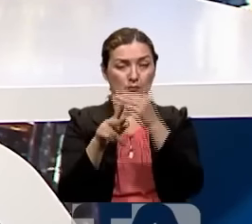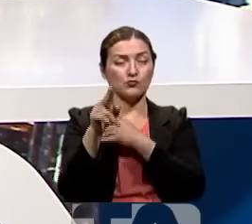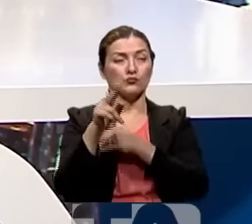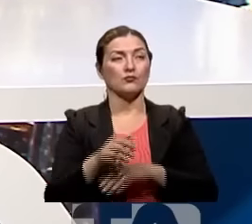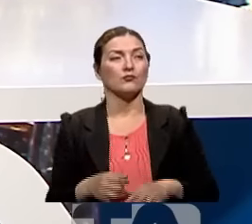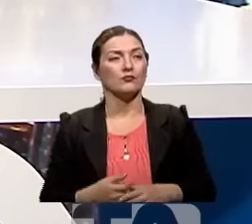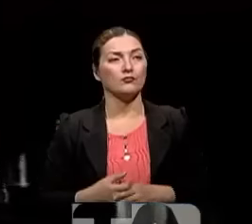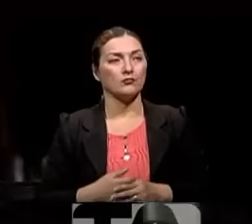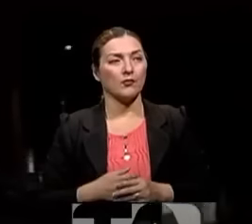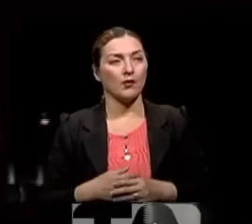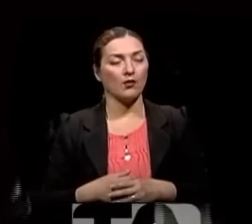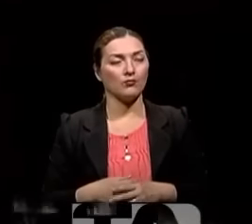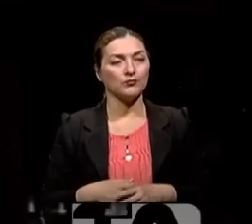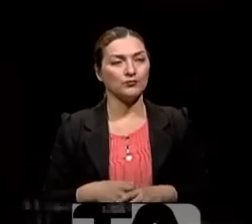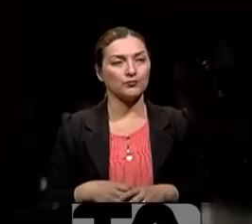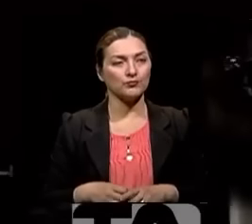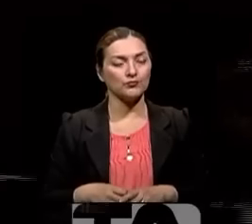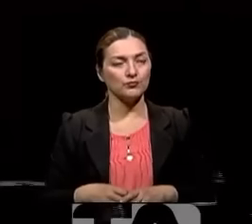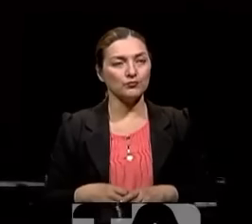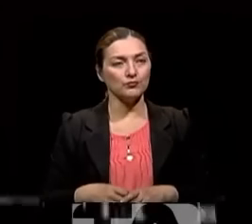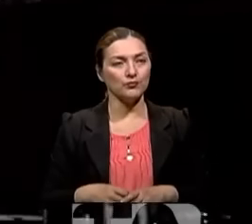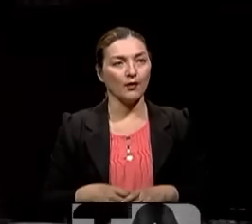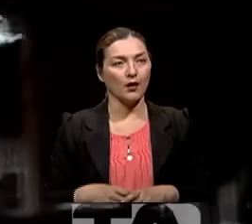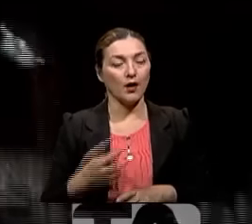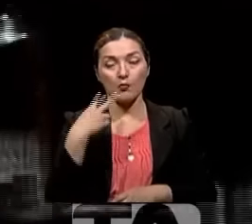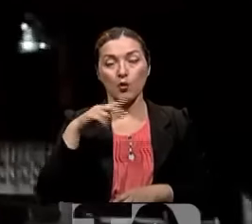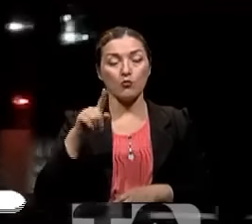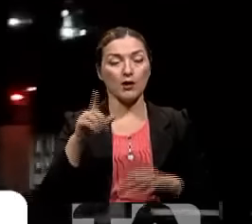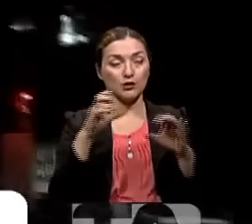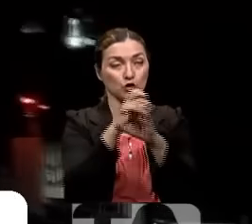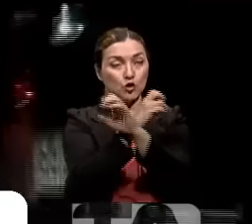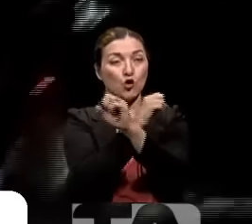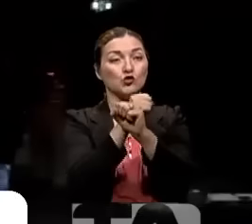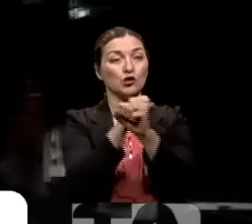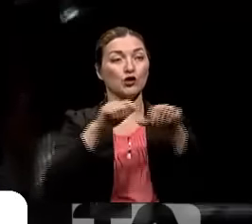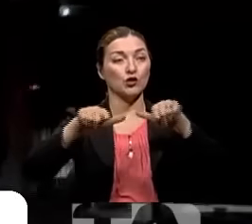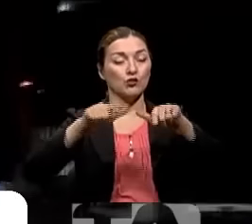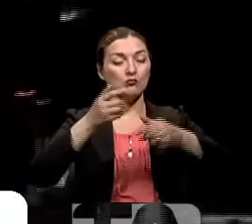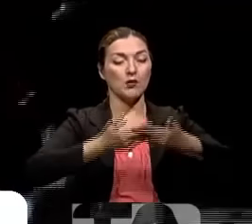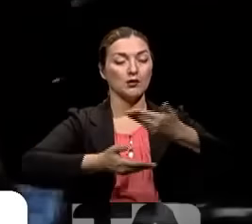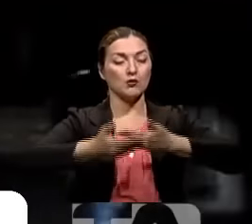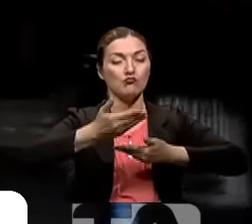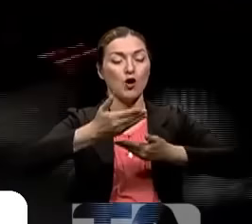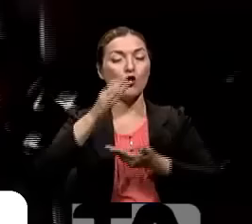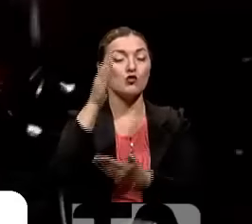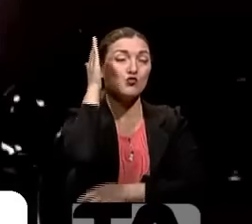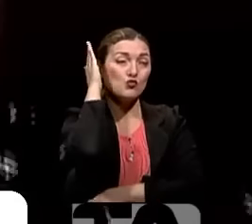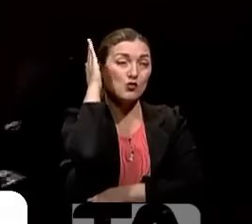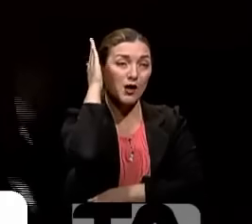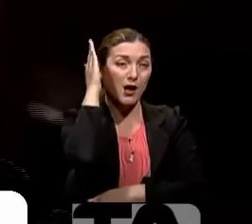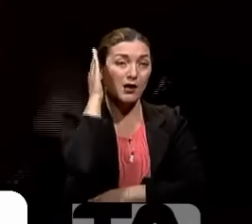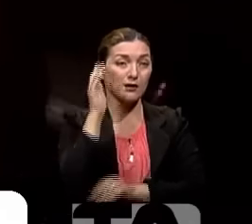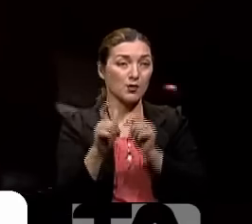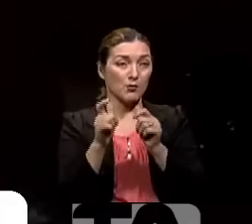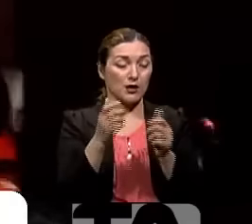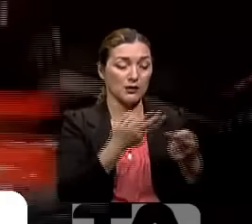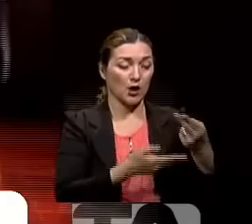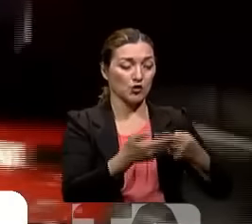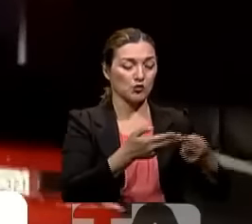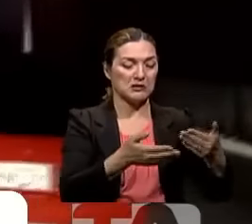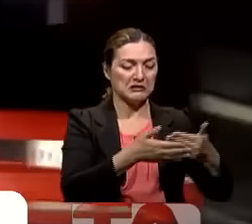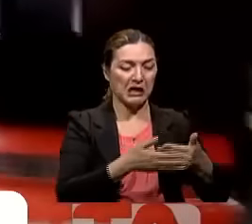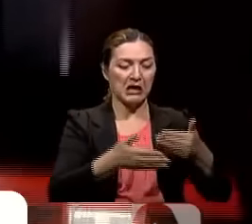ciudad. Este es el panorama durante la noche en el casco comercial de Tulcán, con la mayoría de locales cerrados